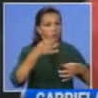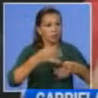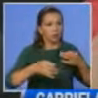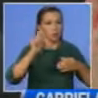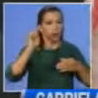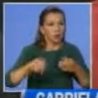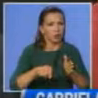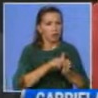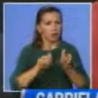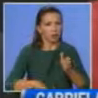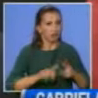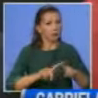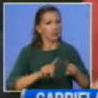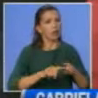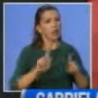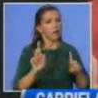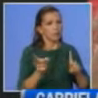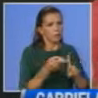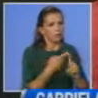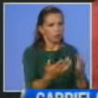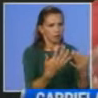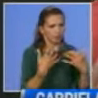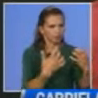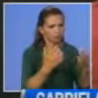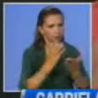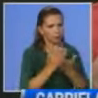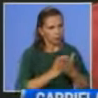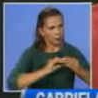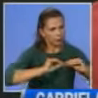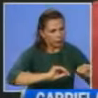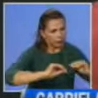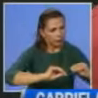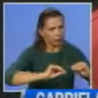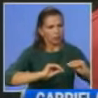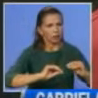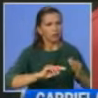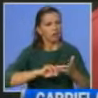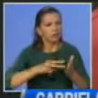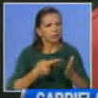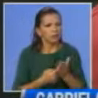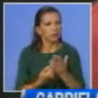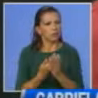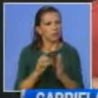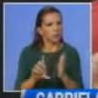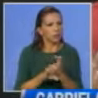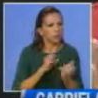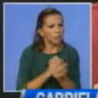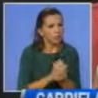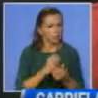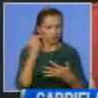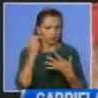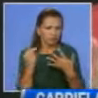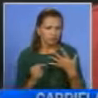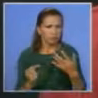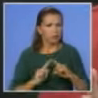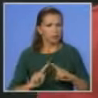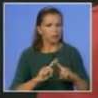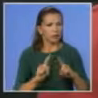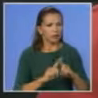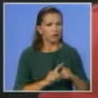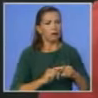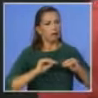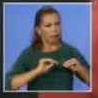que tengan una capacitación en base a la nueva normativa que establece el Código Integral Penal para garantizar el